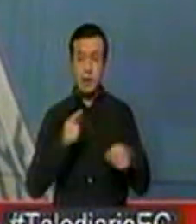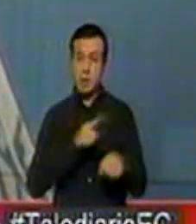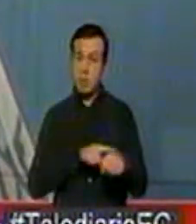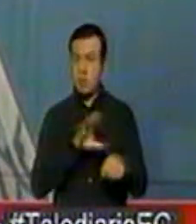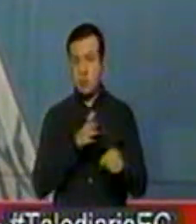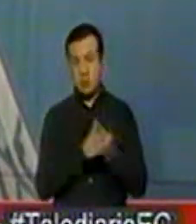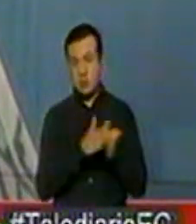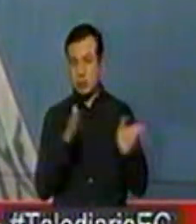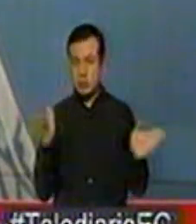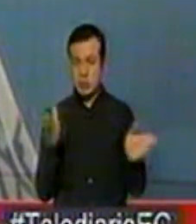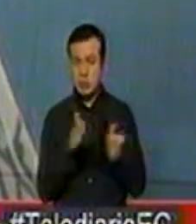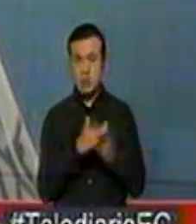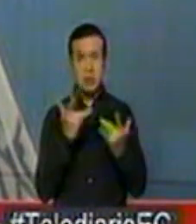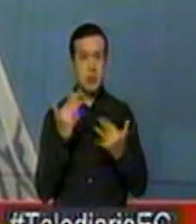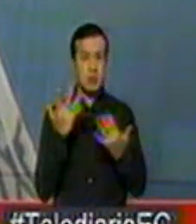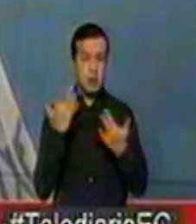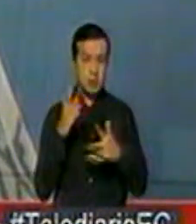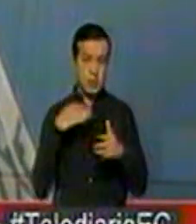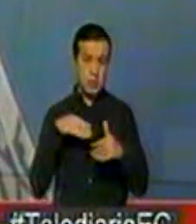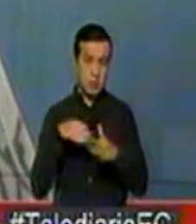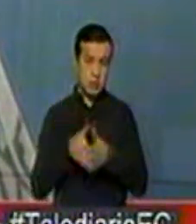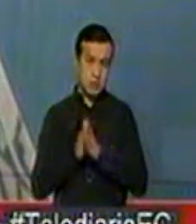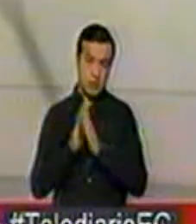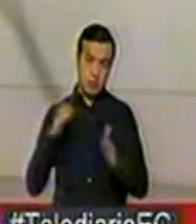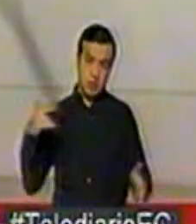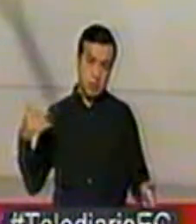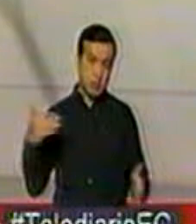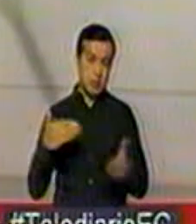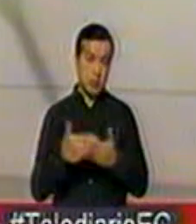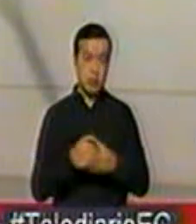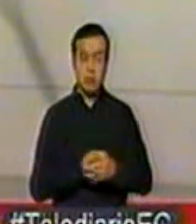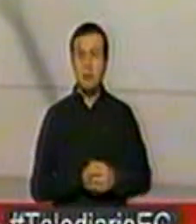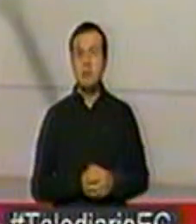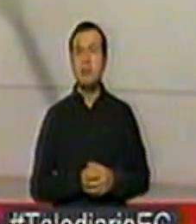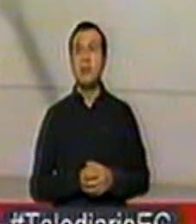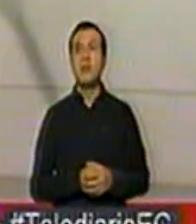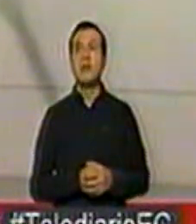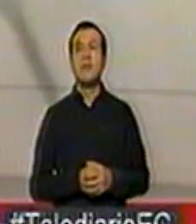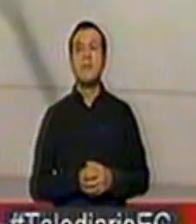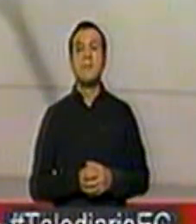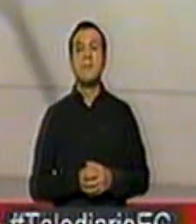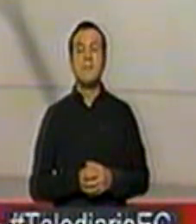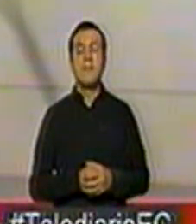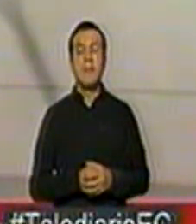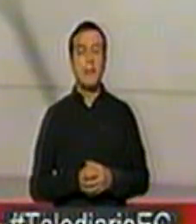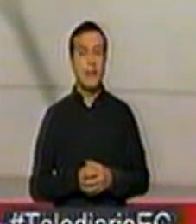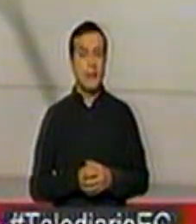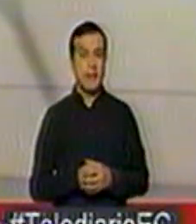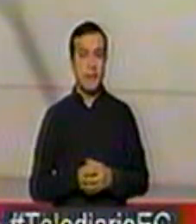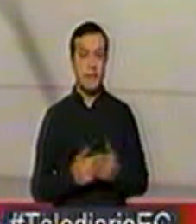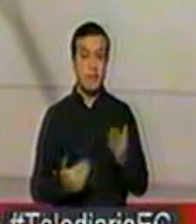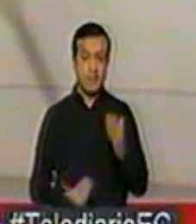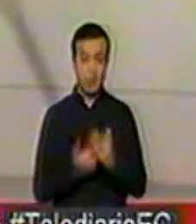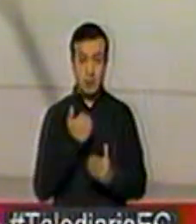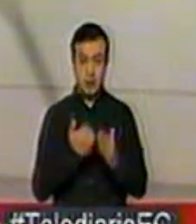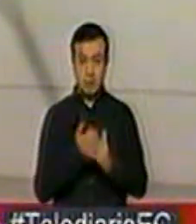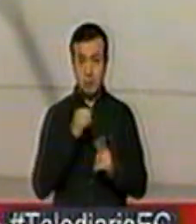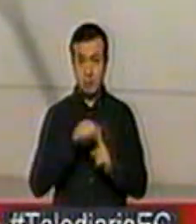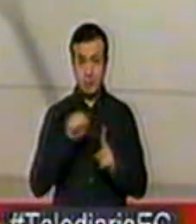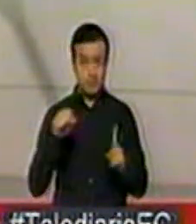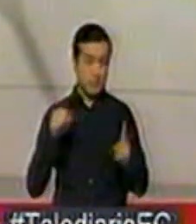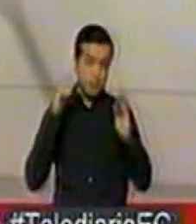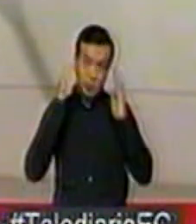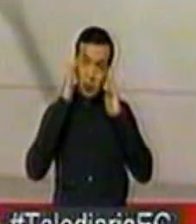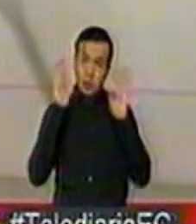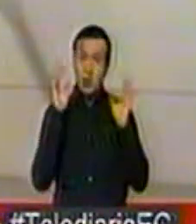el tiempo de espera desde que se ingresa la solicitud? Bueno, como es un sistema nuevo, no le puedo